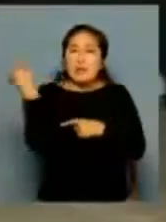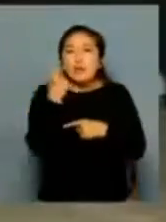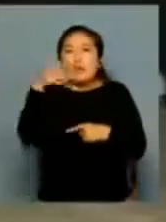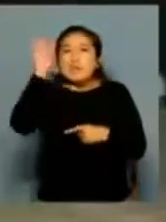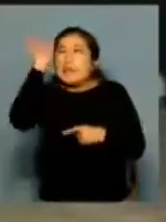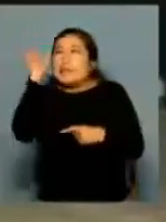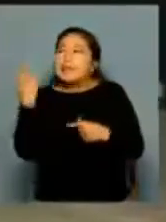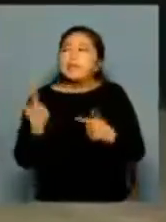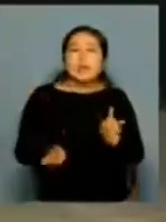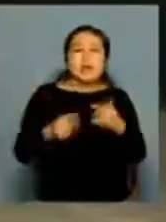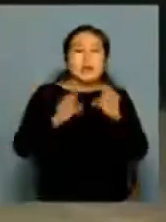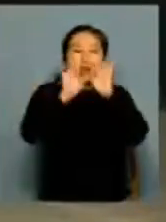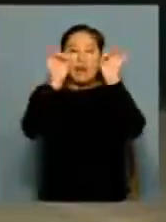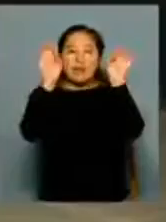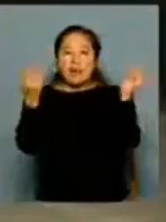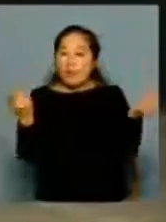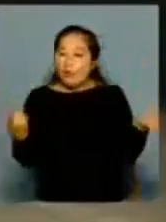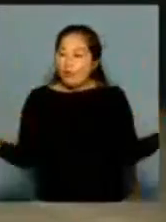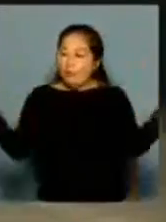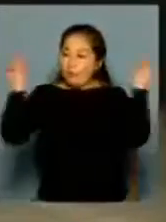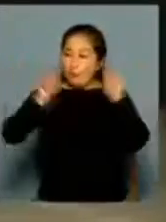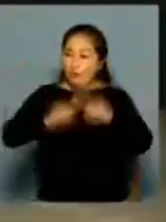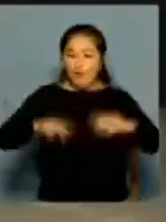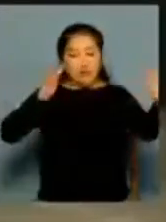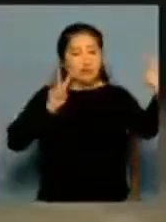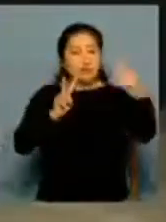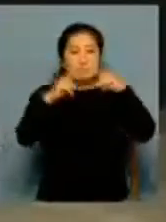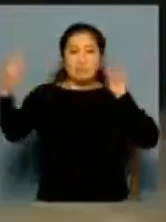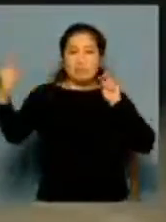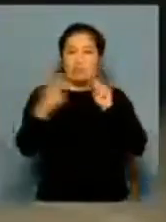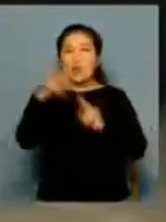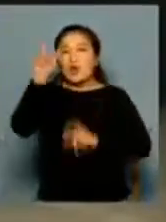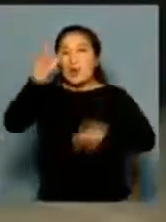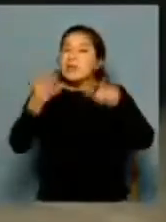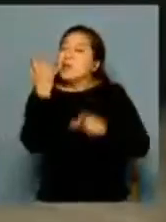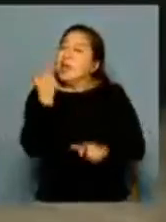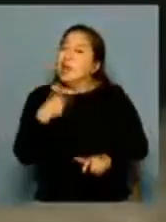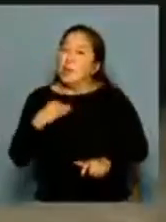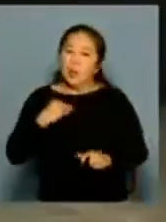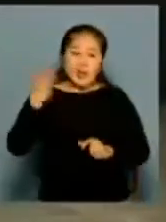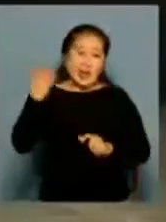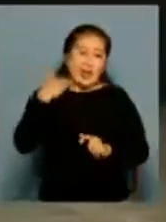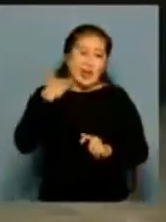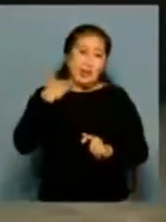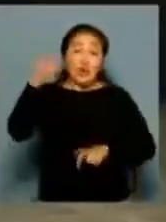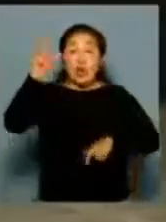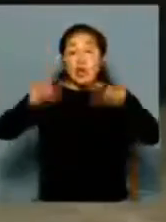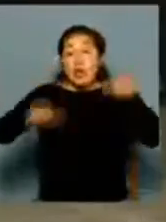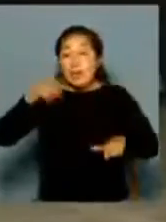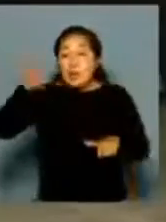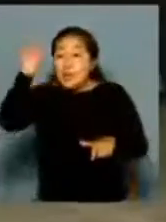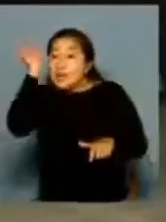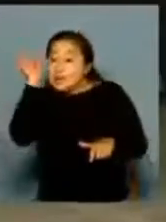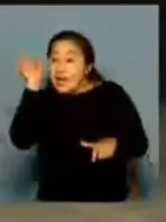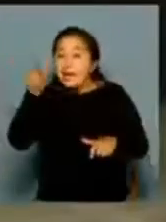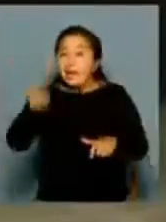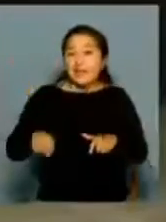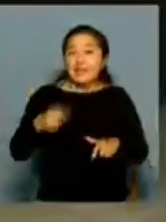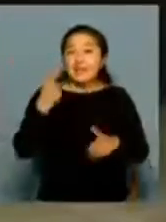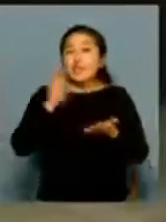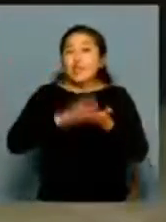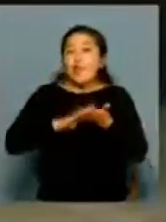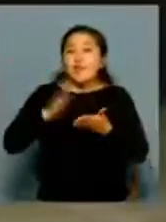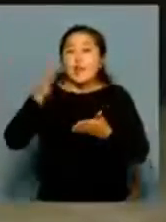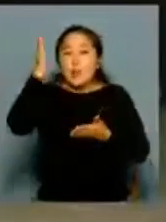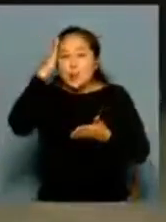pandemia nos pudiéramos volver a encontrar presencialmente con los lectores, con el libro y con todos los artistas, toda la comunidad artística. Y aquí